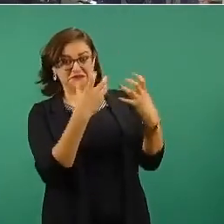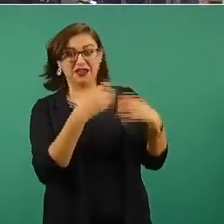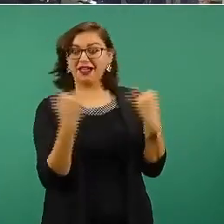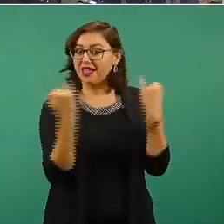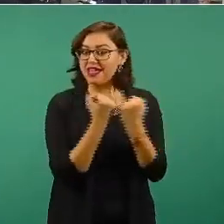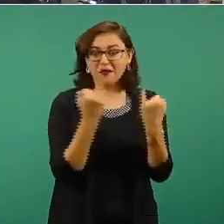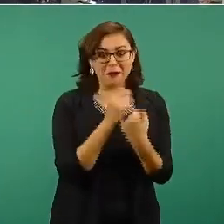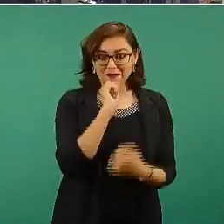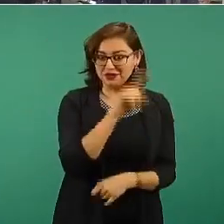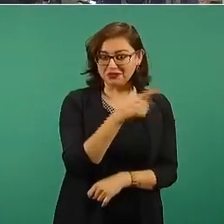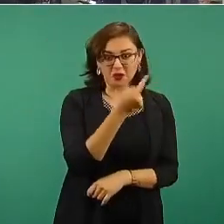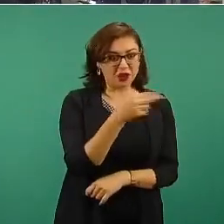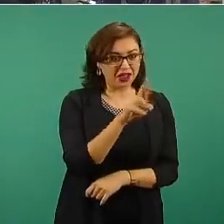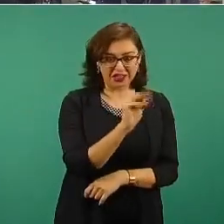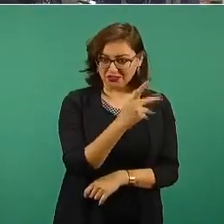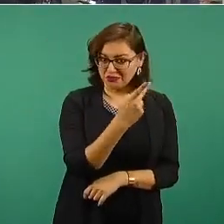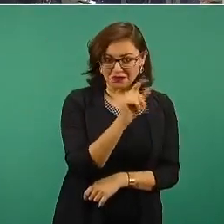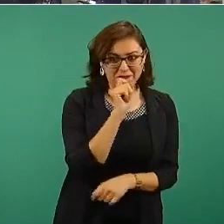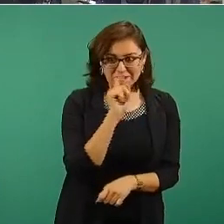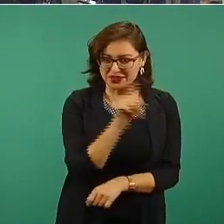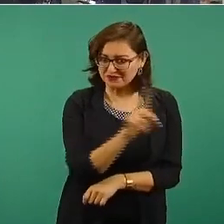igual, porque además